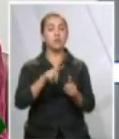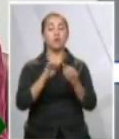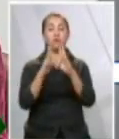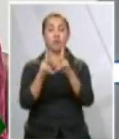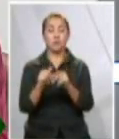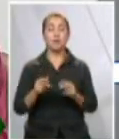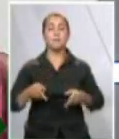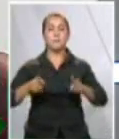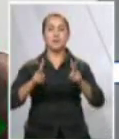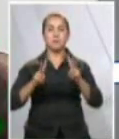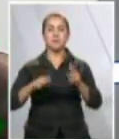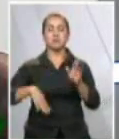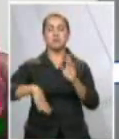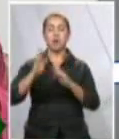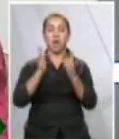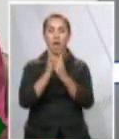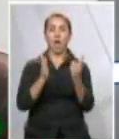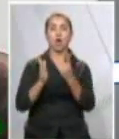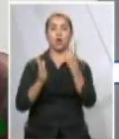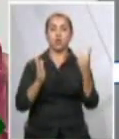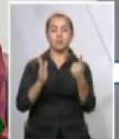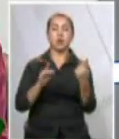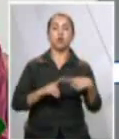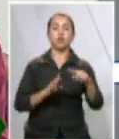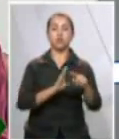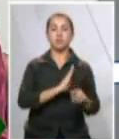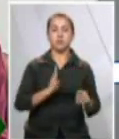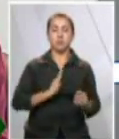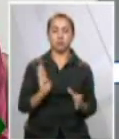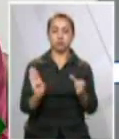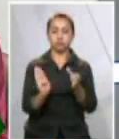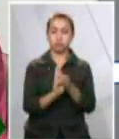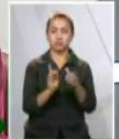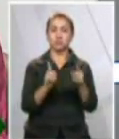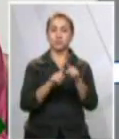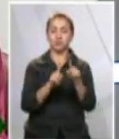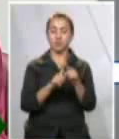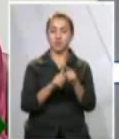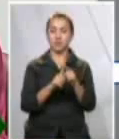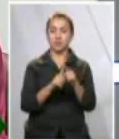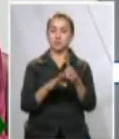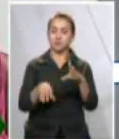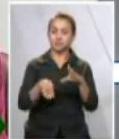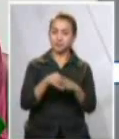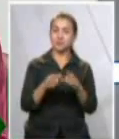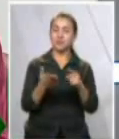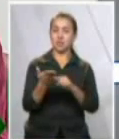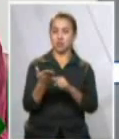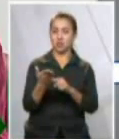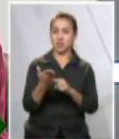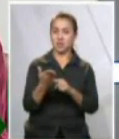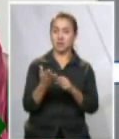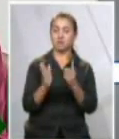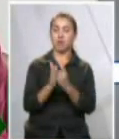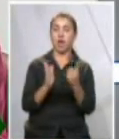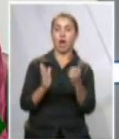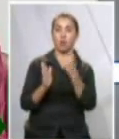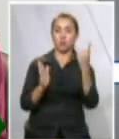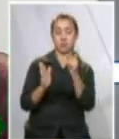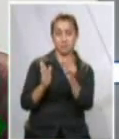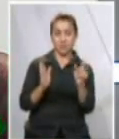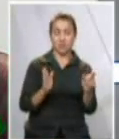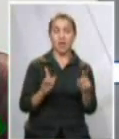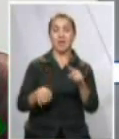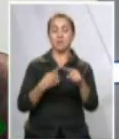permite mucha más autonomía de los otros miembros del grupo familiar cuando se incluyen tecnologías. Segundo,